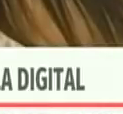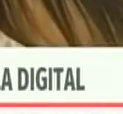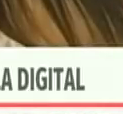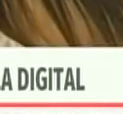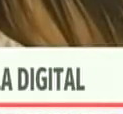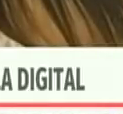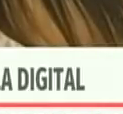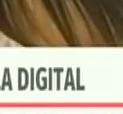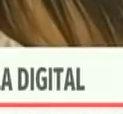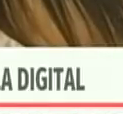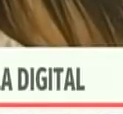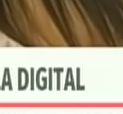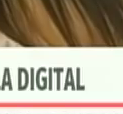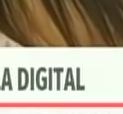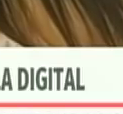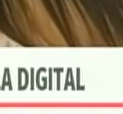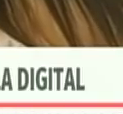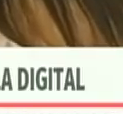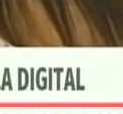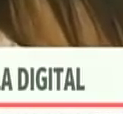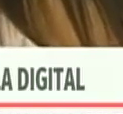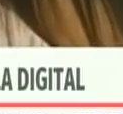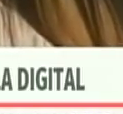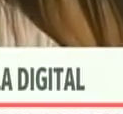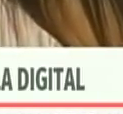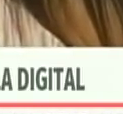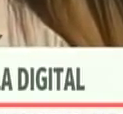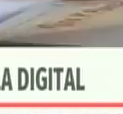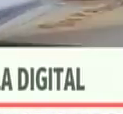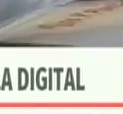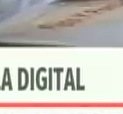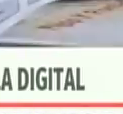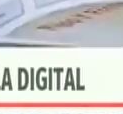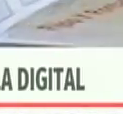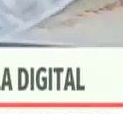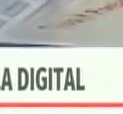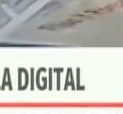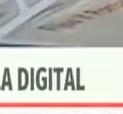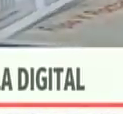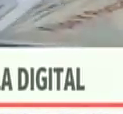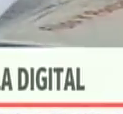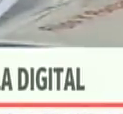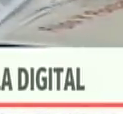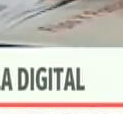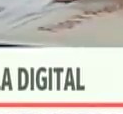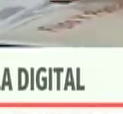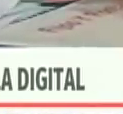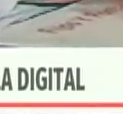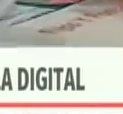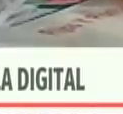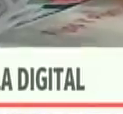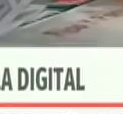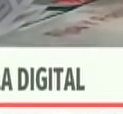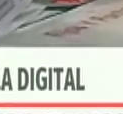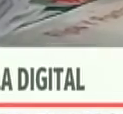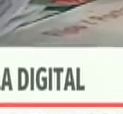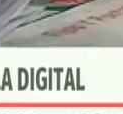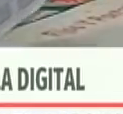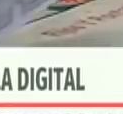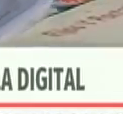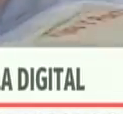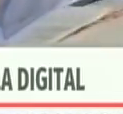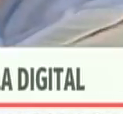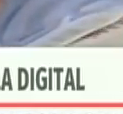Venezuela por el apoyo que nos está prestando la comunidad de Tarma y toda su adyacencia. De primera vez en mi vida, en mis 48